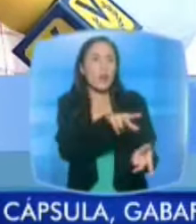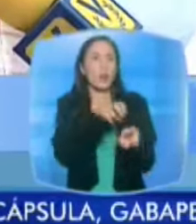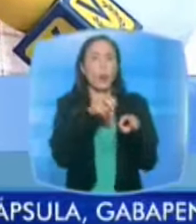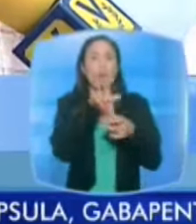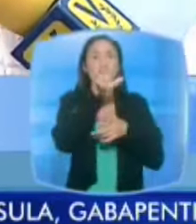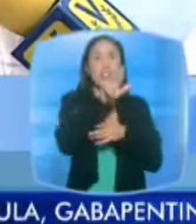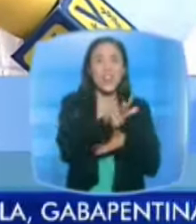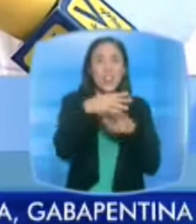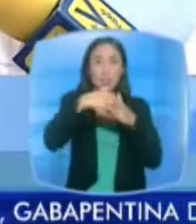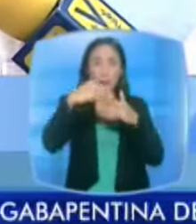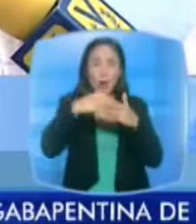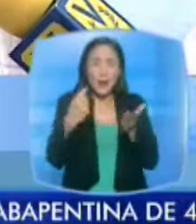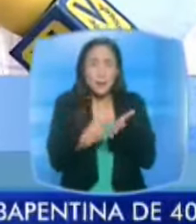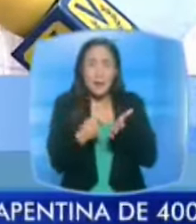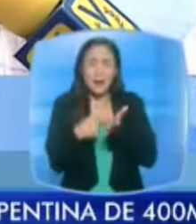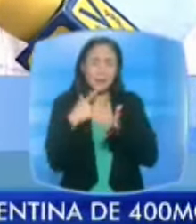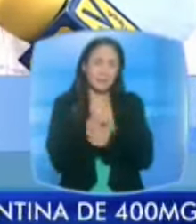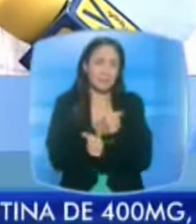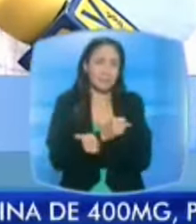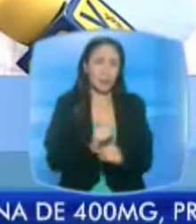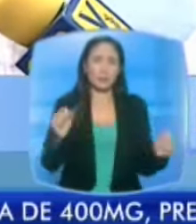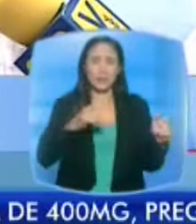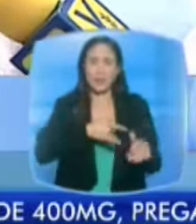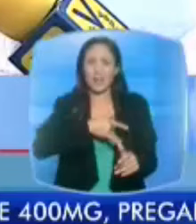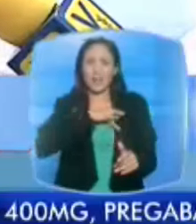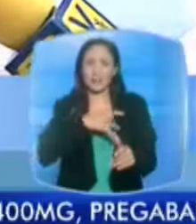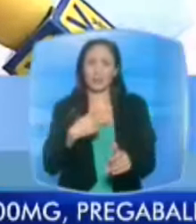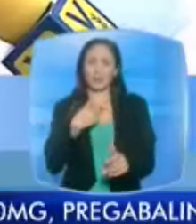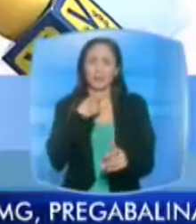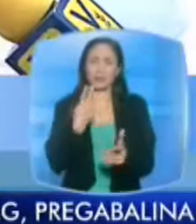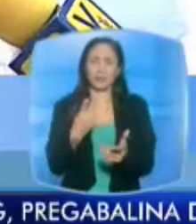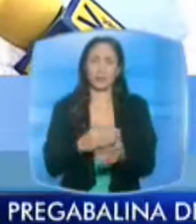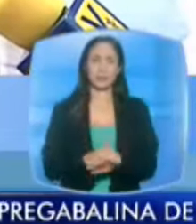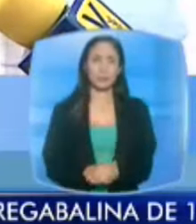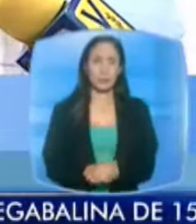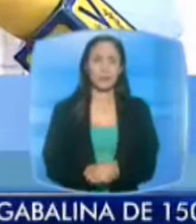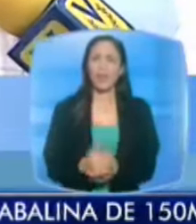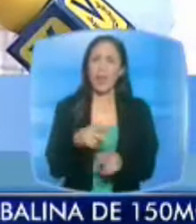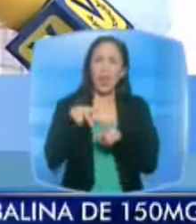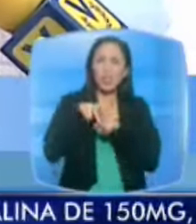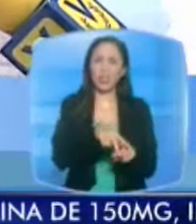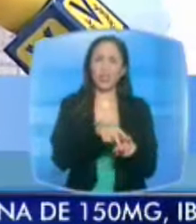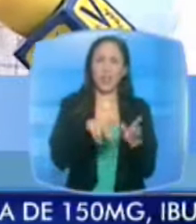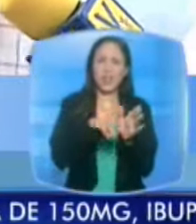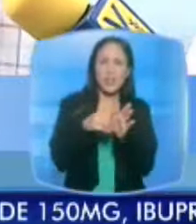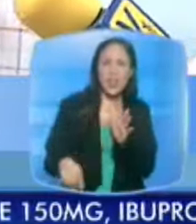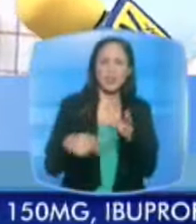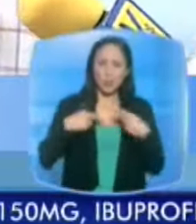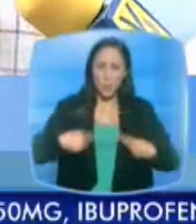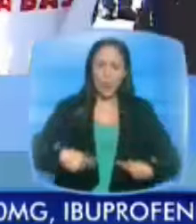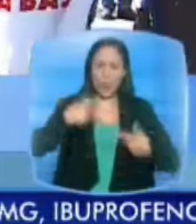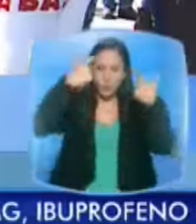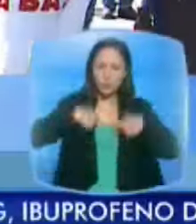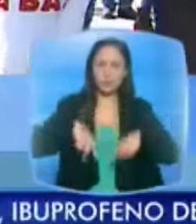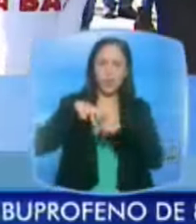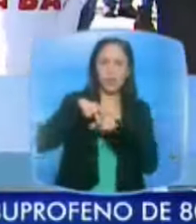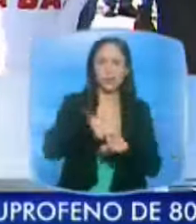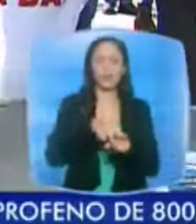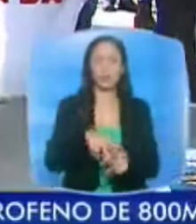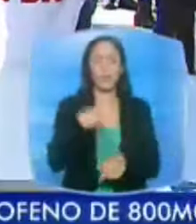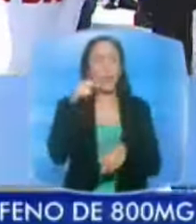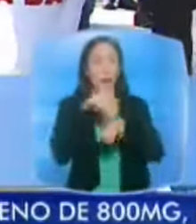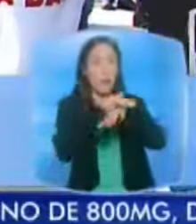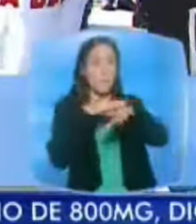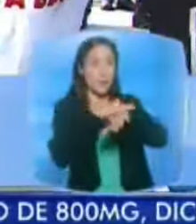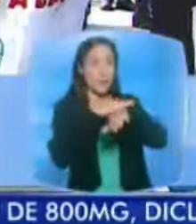para vivir. Eso es un atentado contra la vida. Eso es una violación de los derechos humanos. Ante el Ministerio